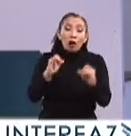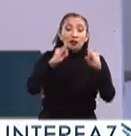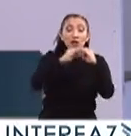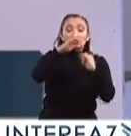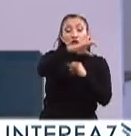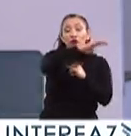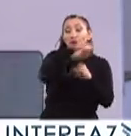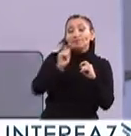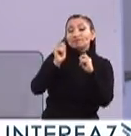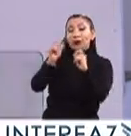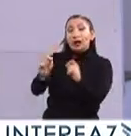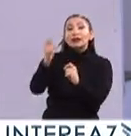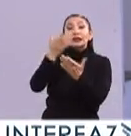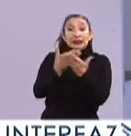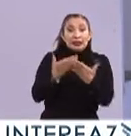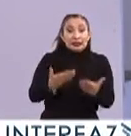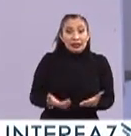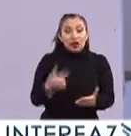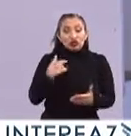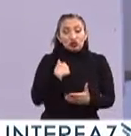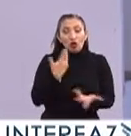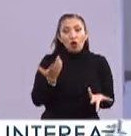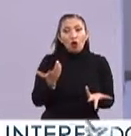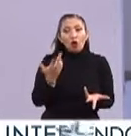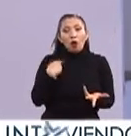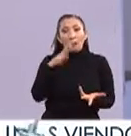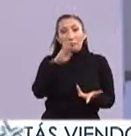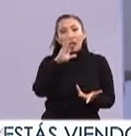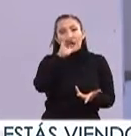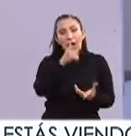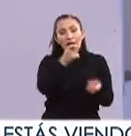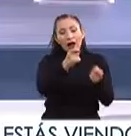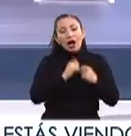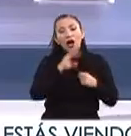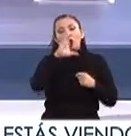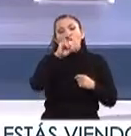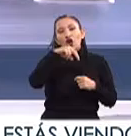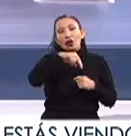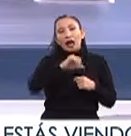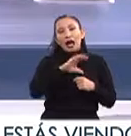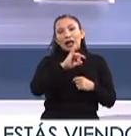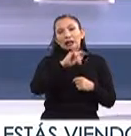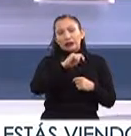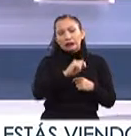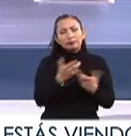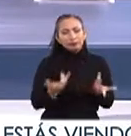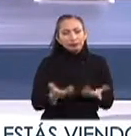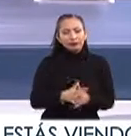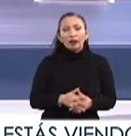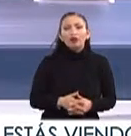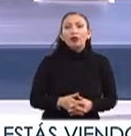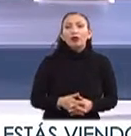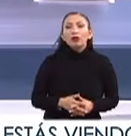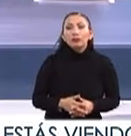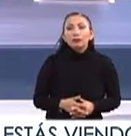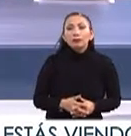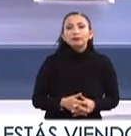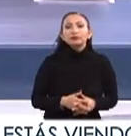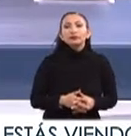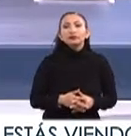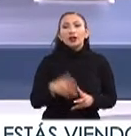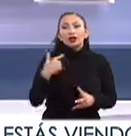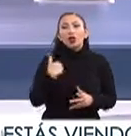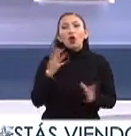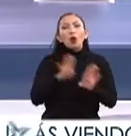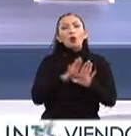instituciones, y en este caso estoy becado por el CONACYT. ¿Cómo